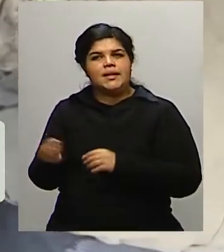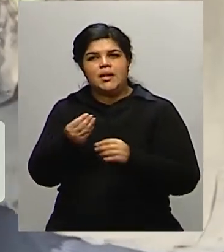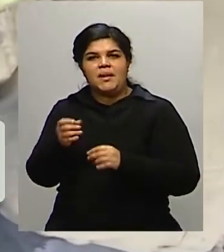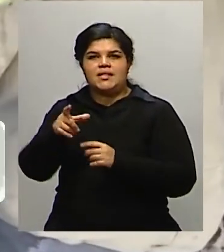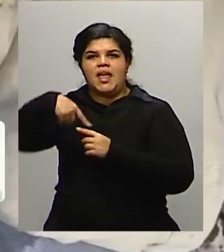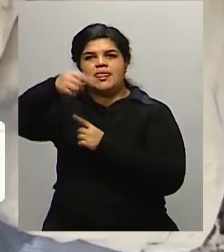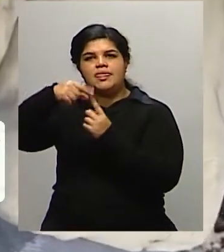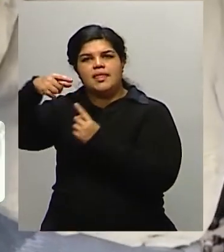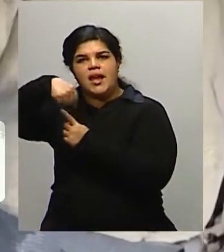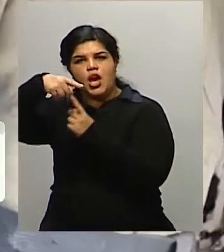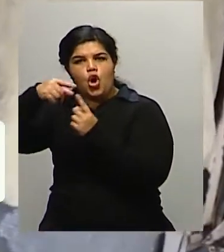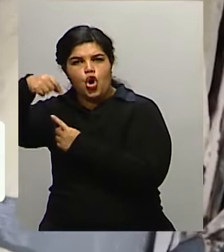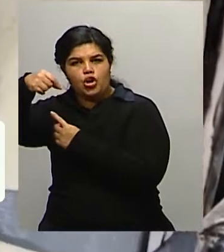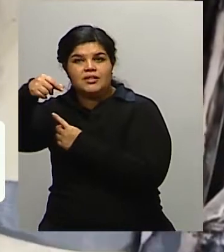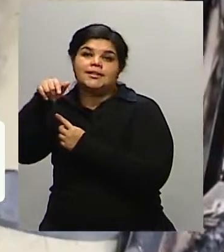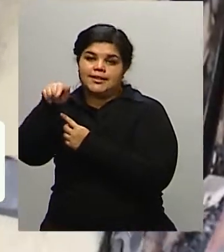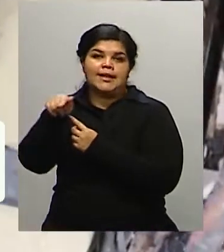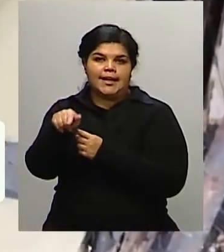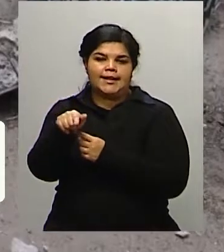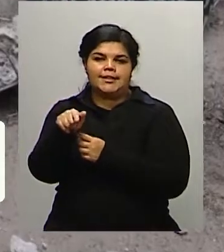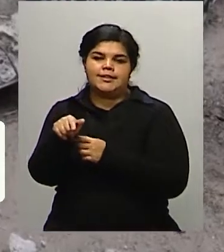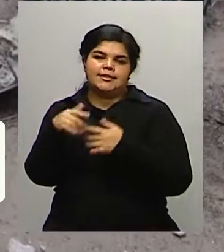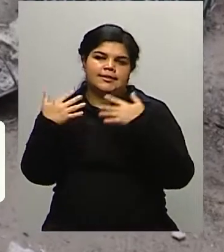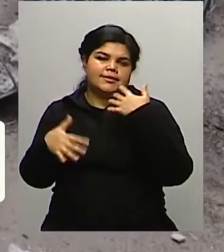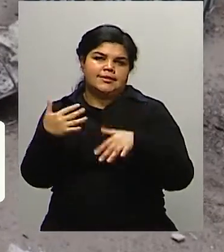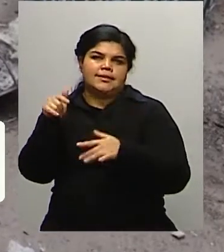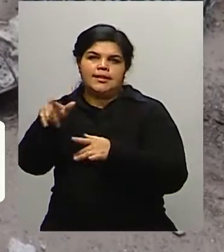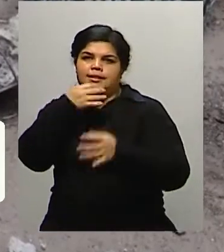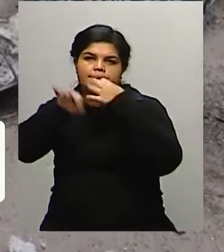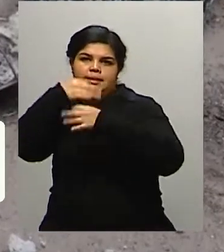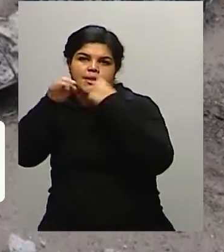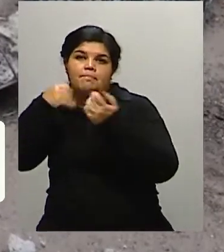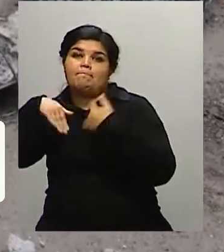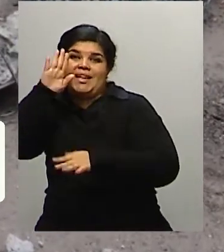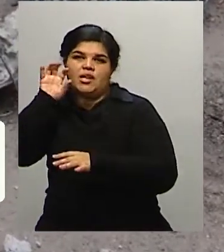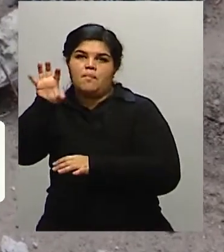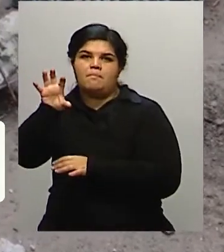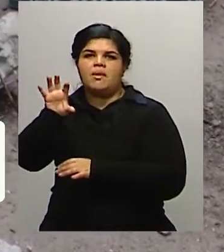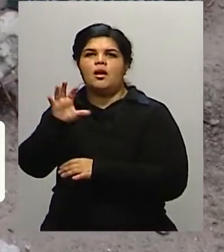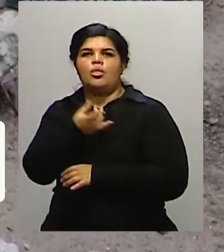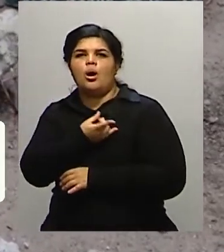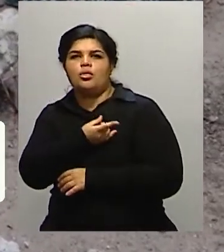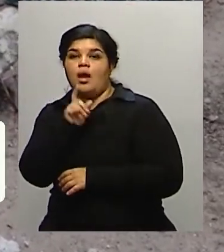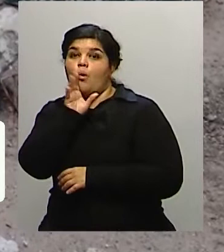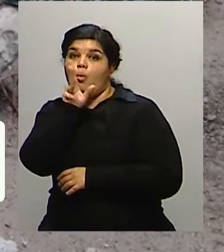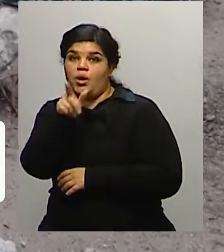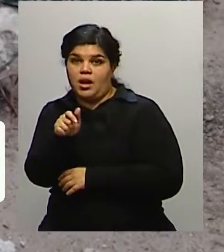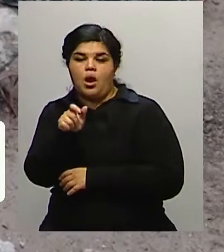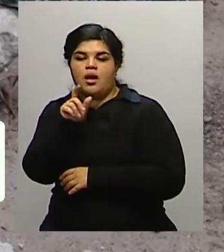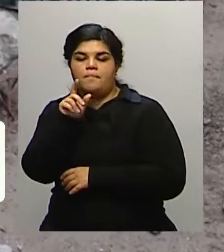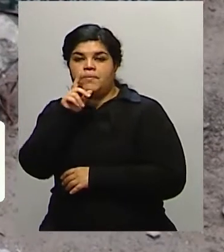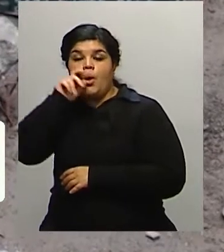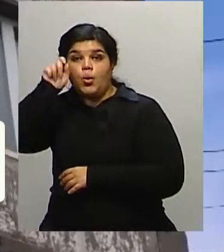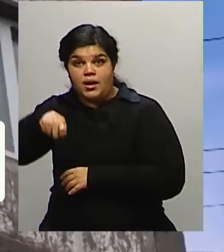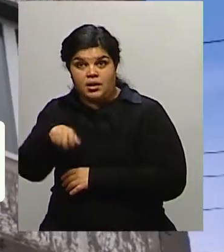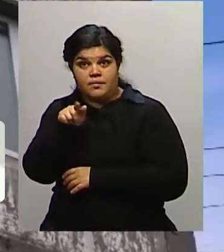trigo. El trigo es hoy 60% más caro de lo que era en el mes de enero. Y si